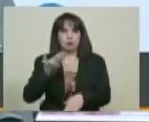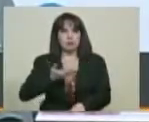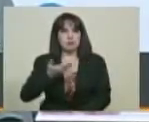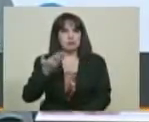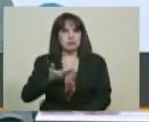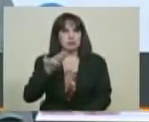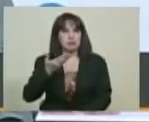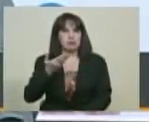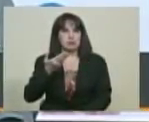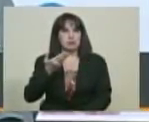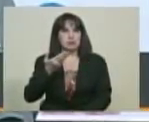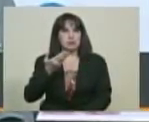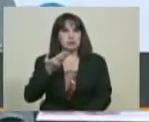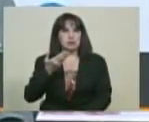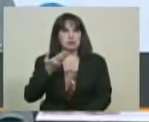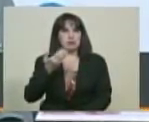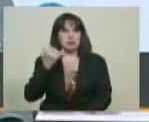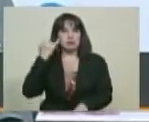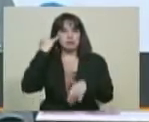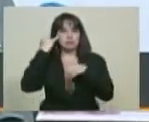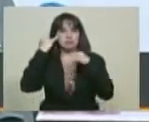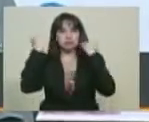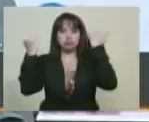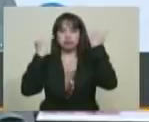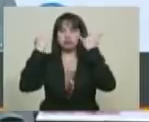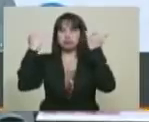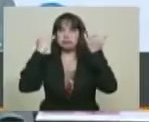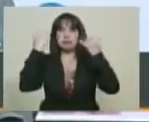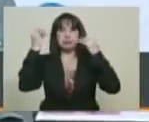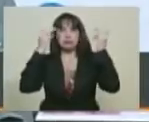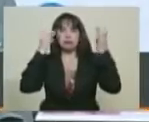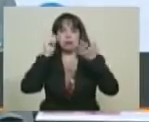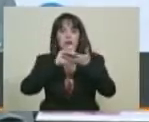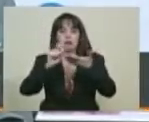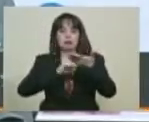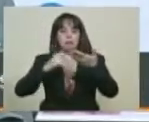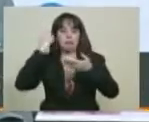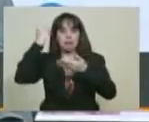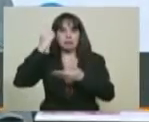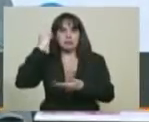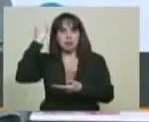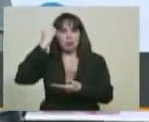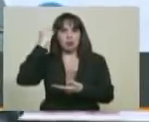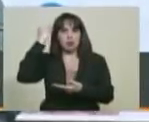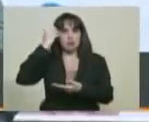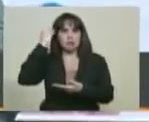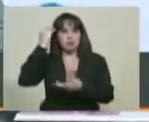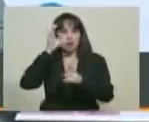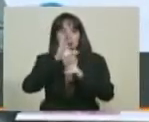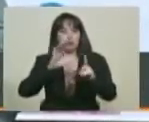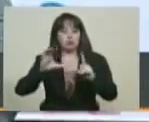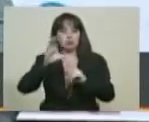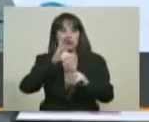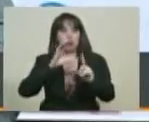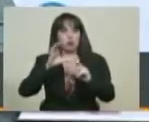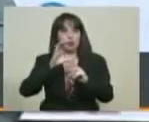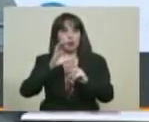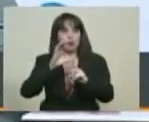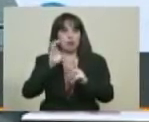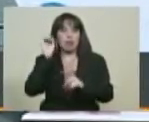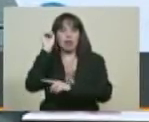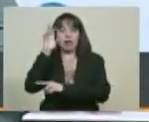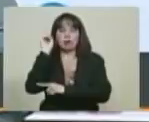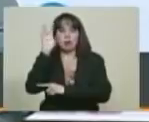de creadores, de intelectuales, de escritores, de pensadores, de cultores en el